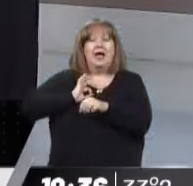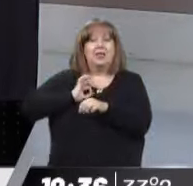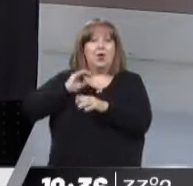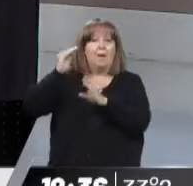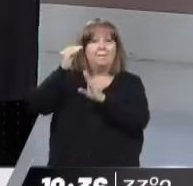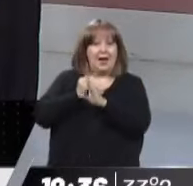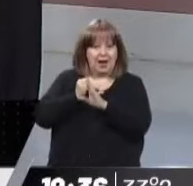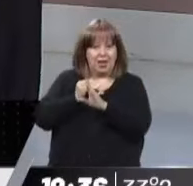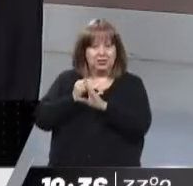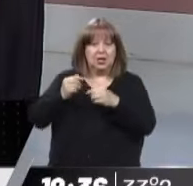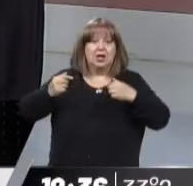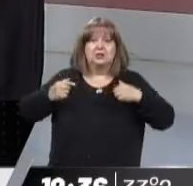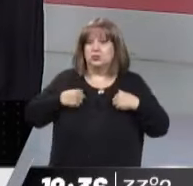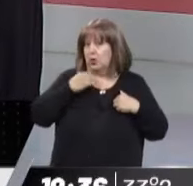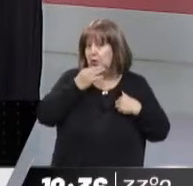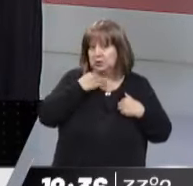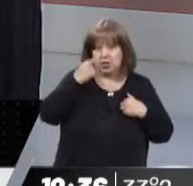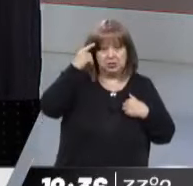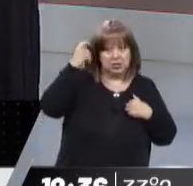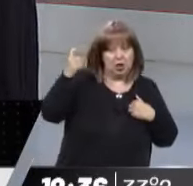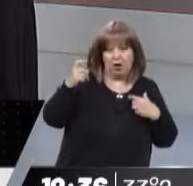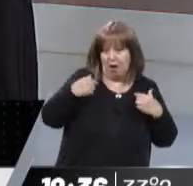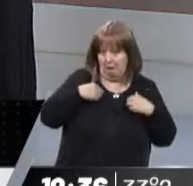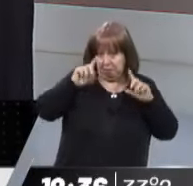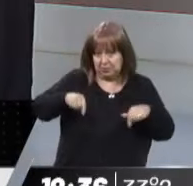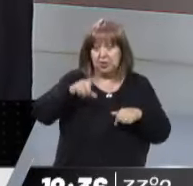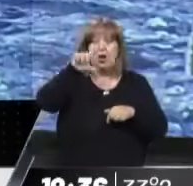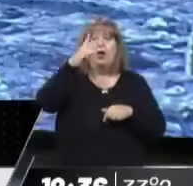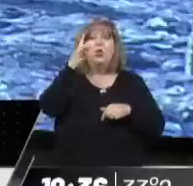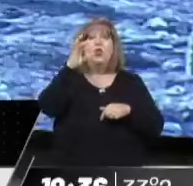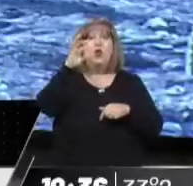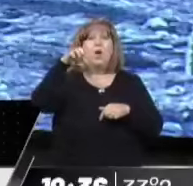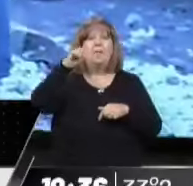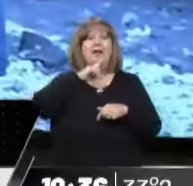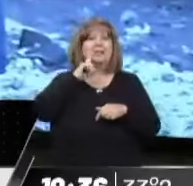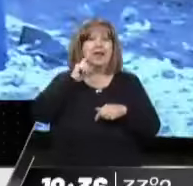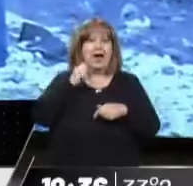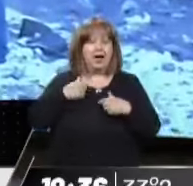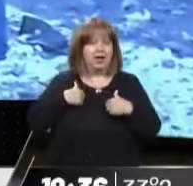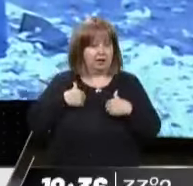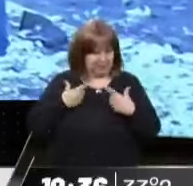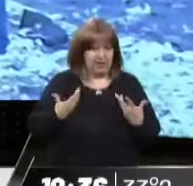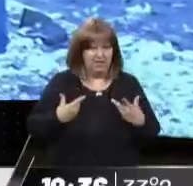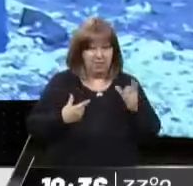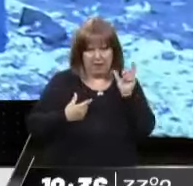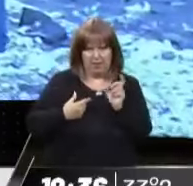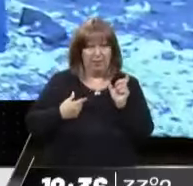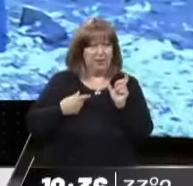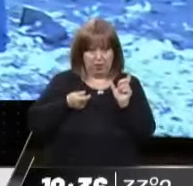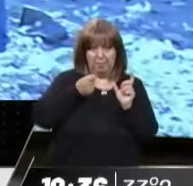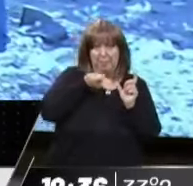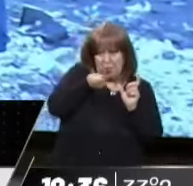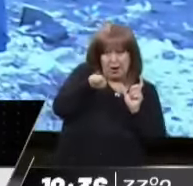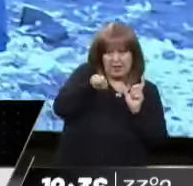tengo conocimiento ni soy una psicóloga, pero sé que la ludopatía no te va a llevar a cometer el asesinato que él